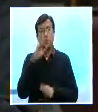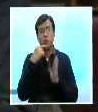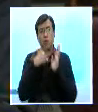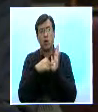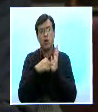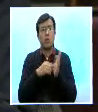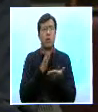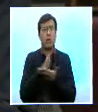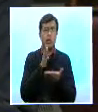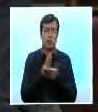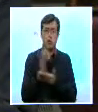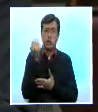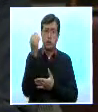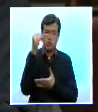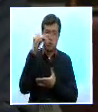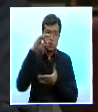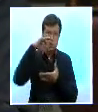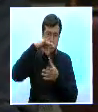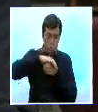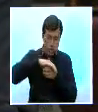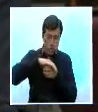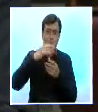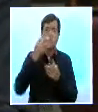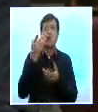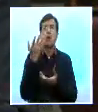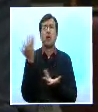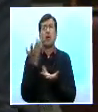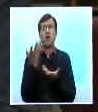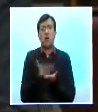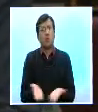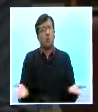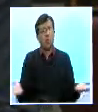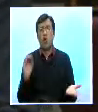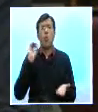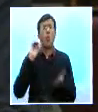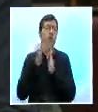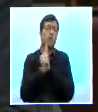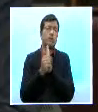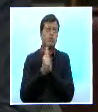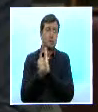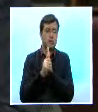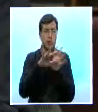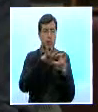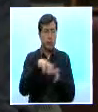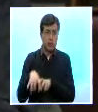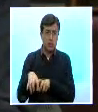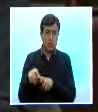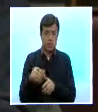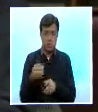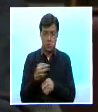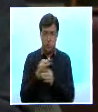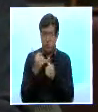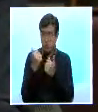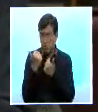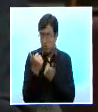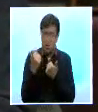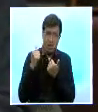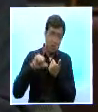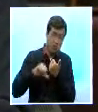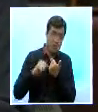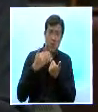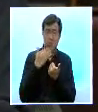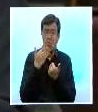ejemplo el acceso a semilla el acceso ahora el acceso a capacitación para los agricultores está funcionando eso en el caso